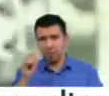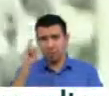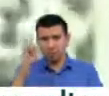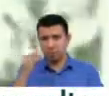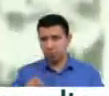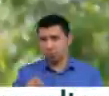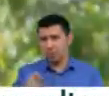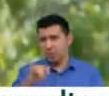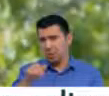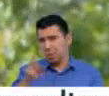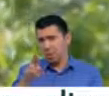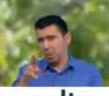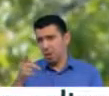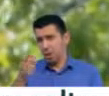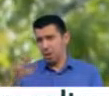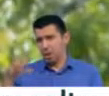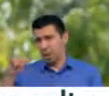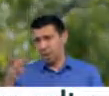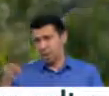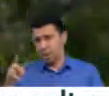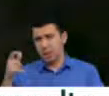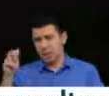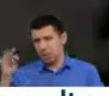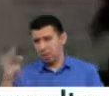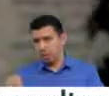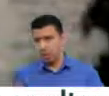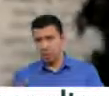mataron tenían que irse para sobrevivir.